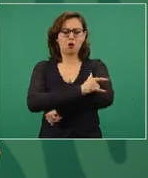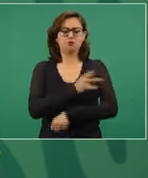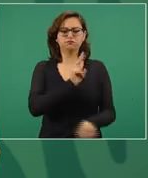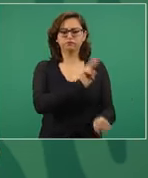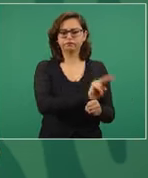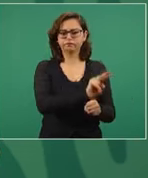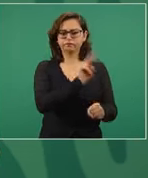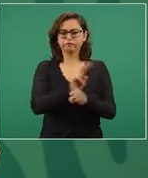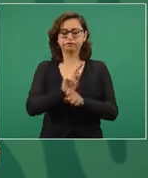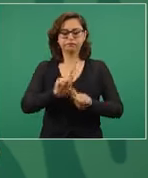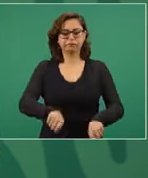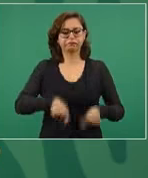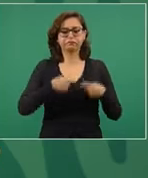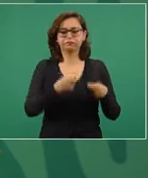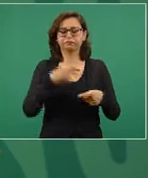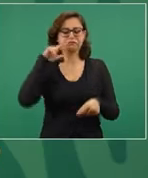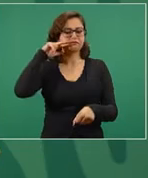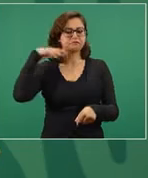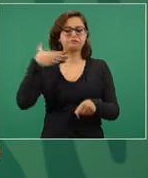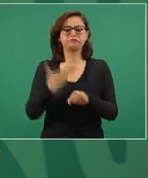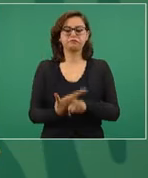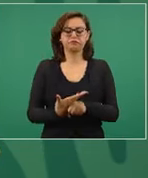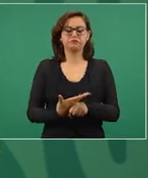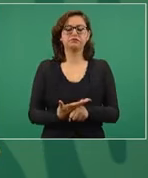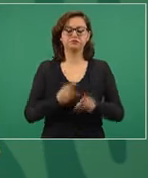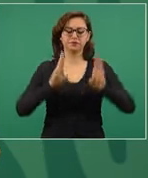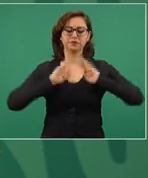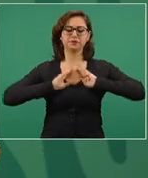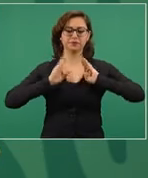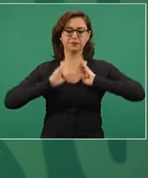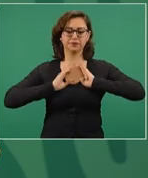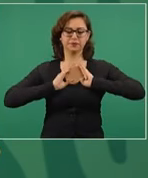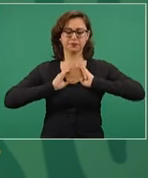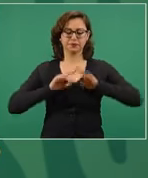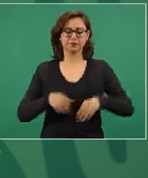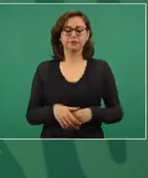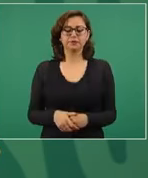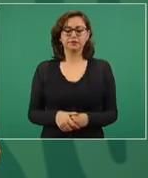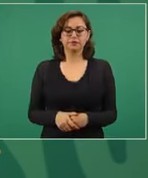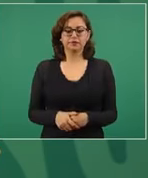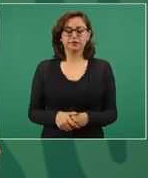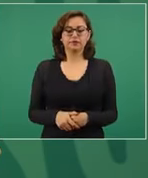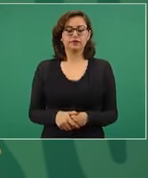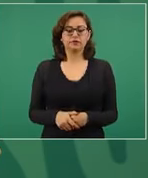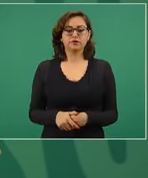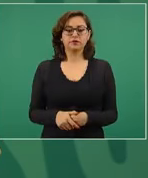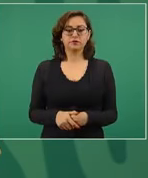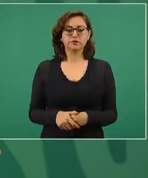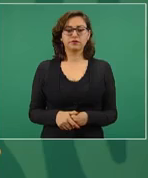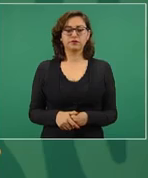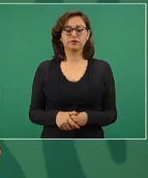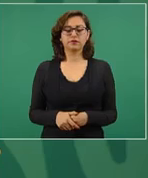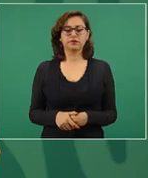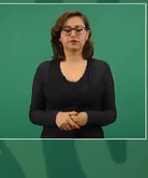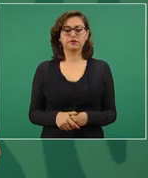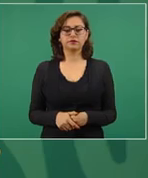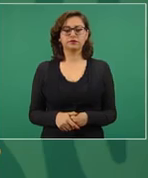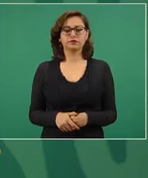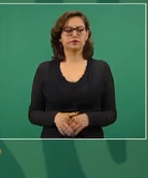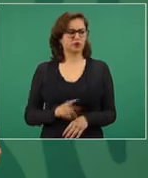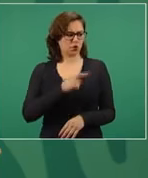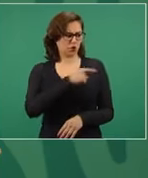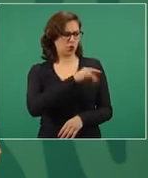bajo el control de las Fuerzas Armadas. Y en muy poco tiempo, y esto me gustaría